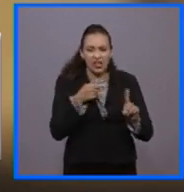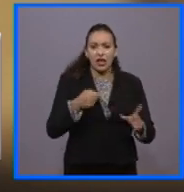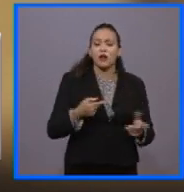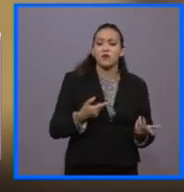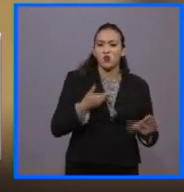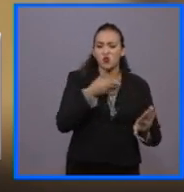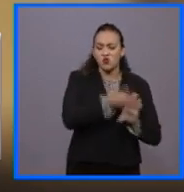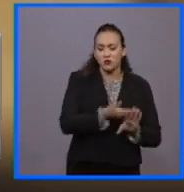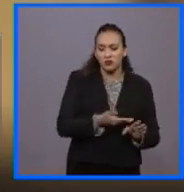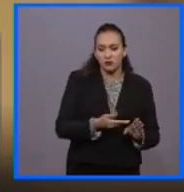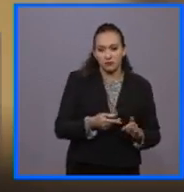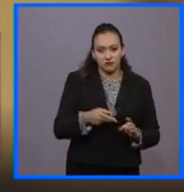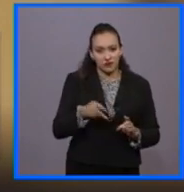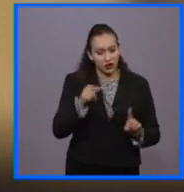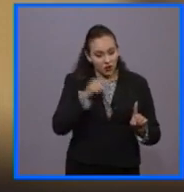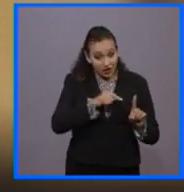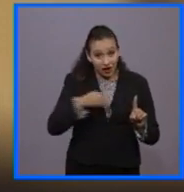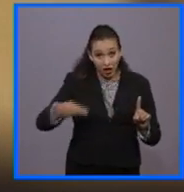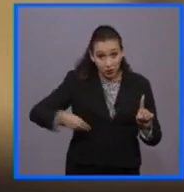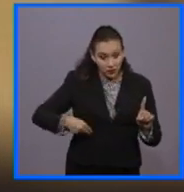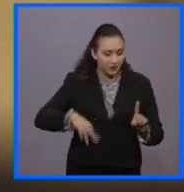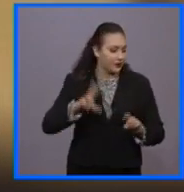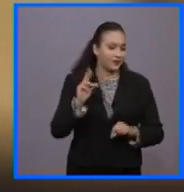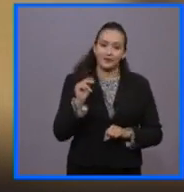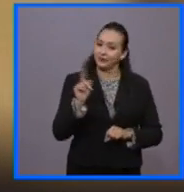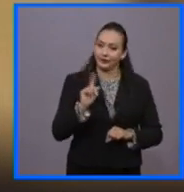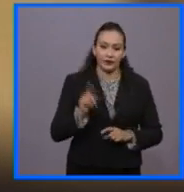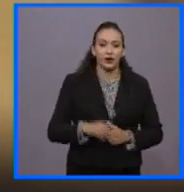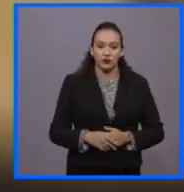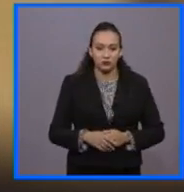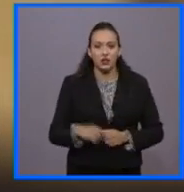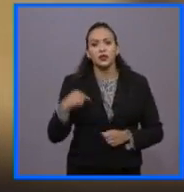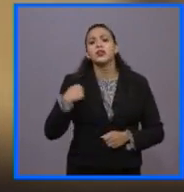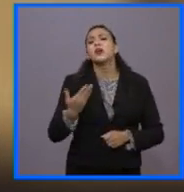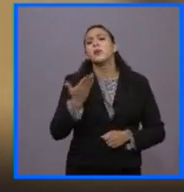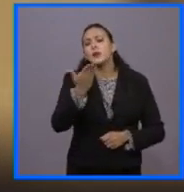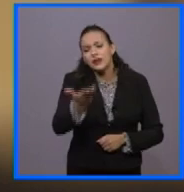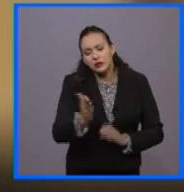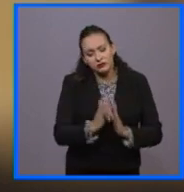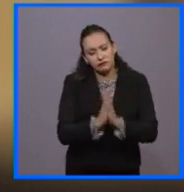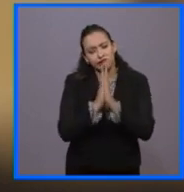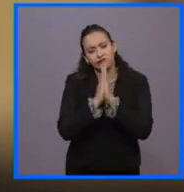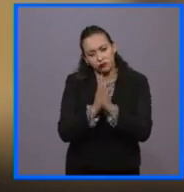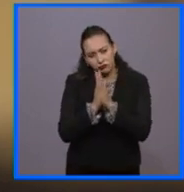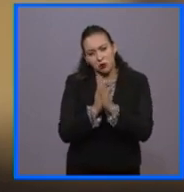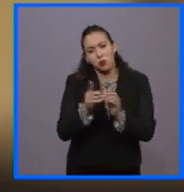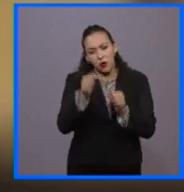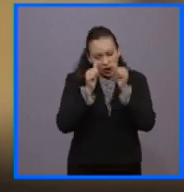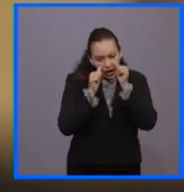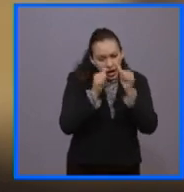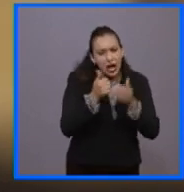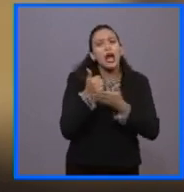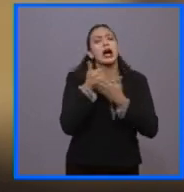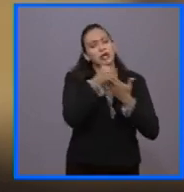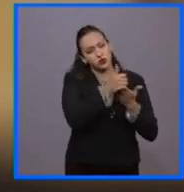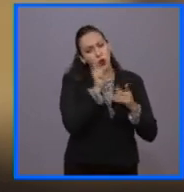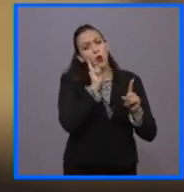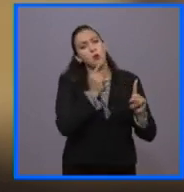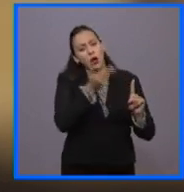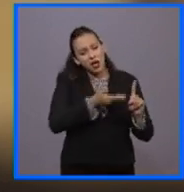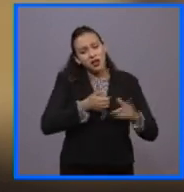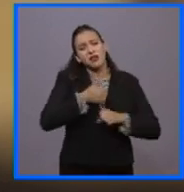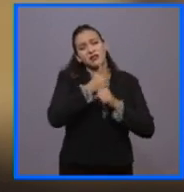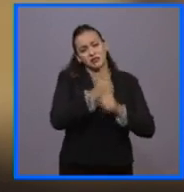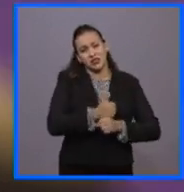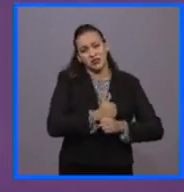pero realmente culpable ella no es. Yo sí les pediría, les rogaría que hicieran todo lo posible porque ella